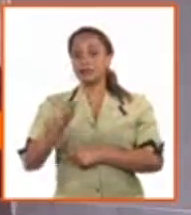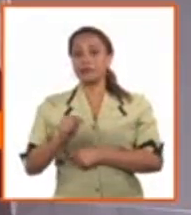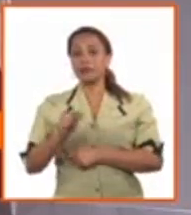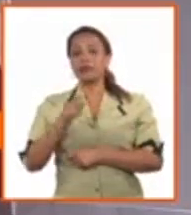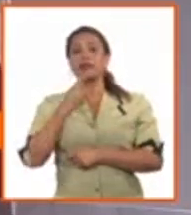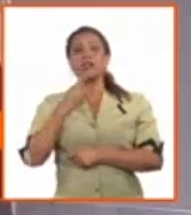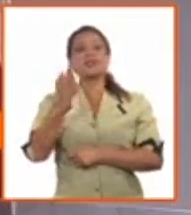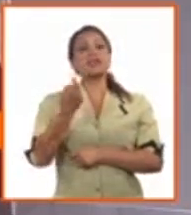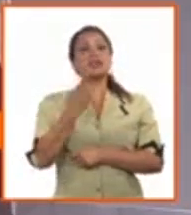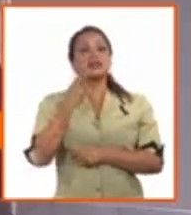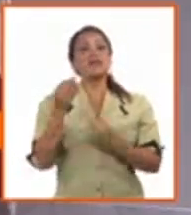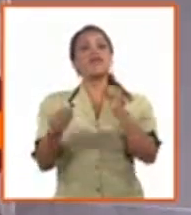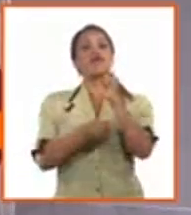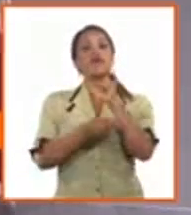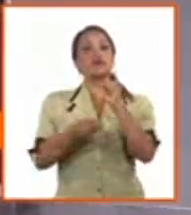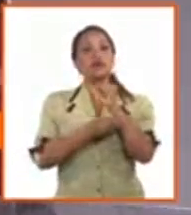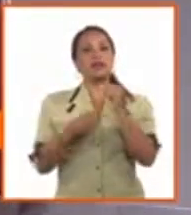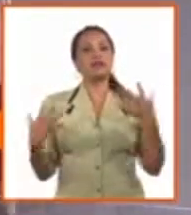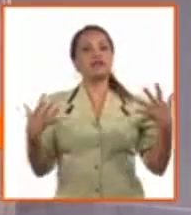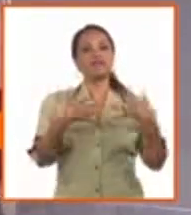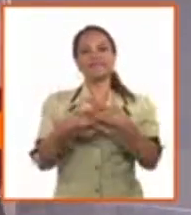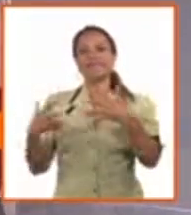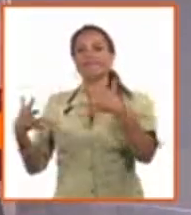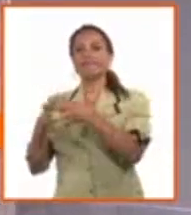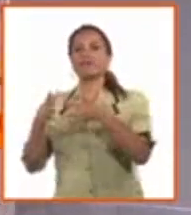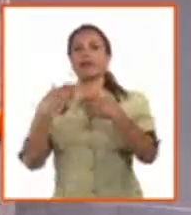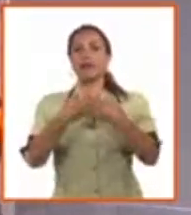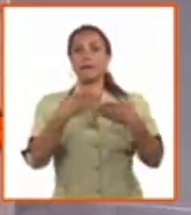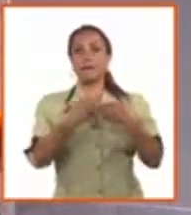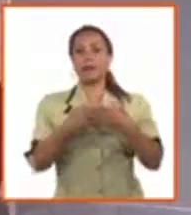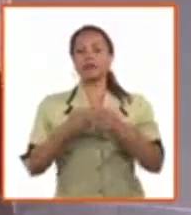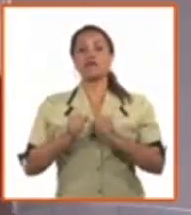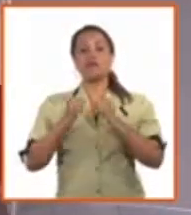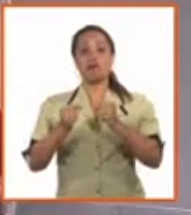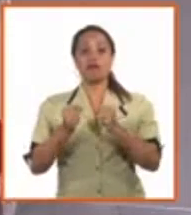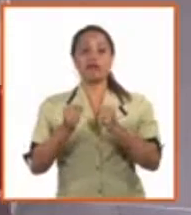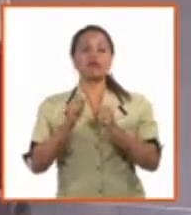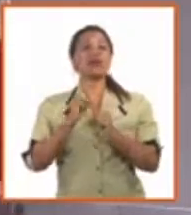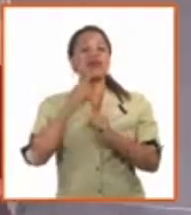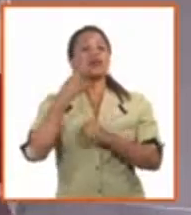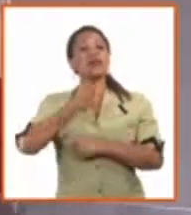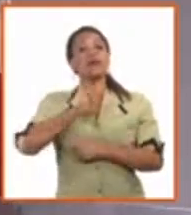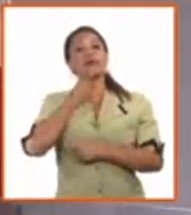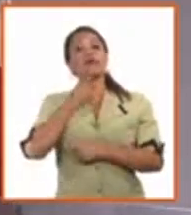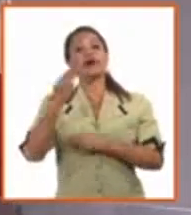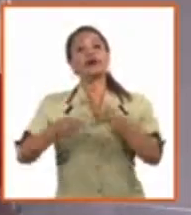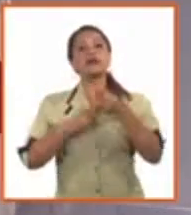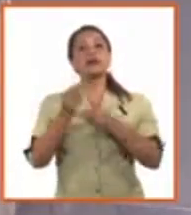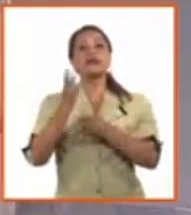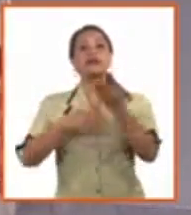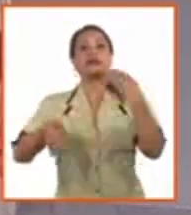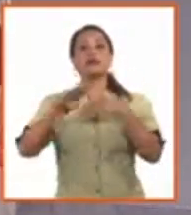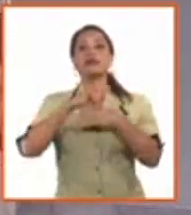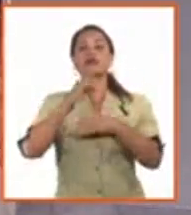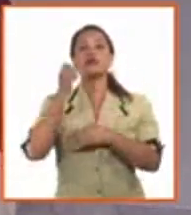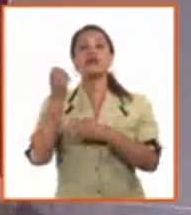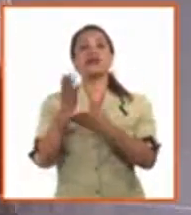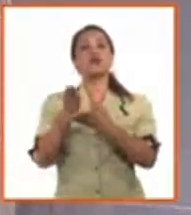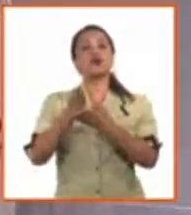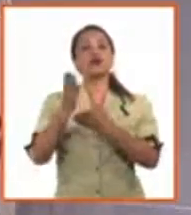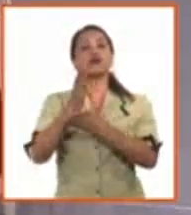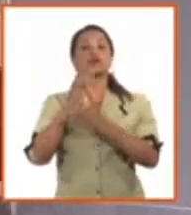un sistema de formación continua de en este sector que lo tenemos que hacer de conjunto con el ministerio de educación